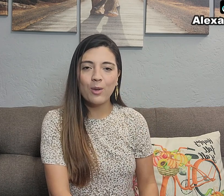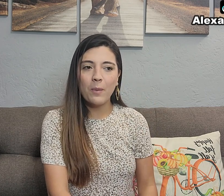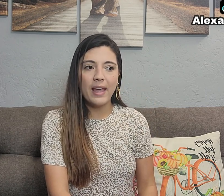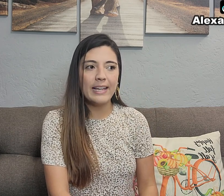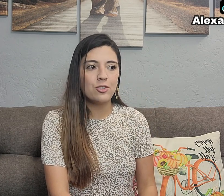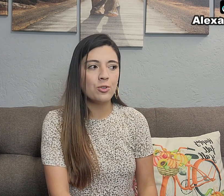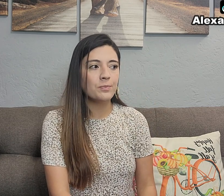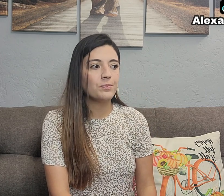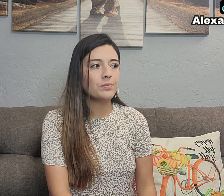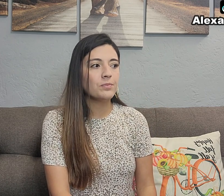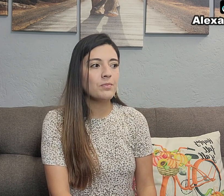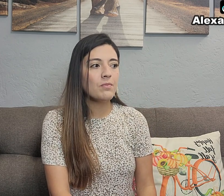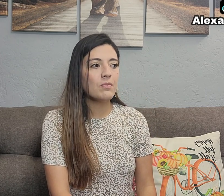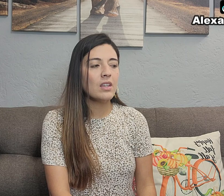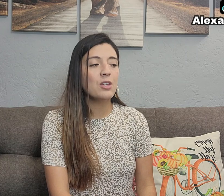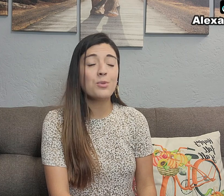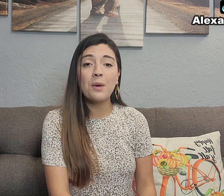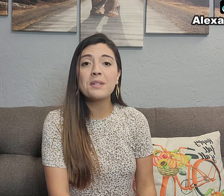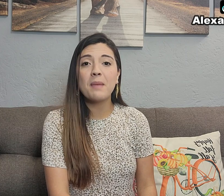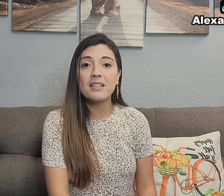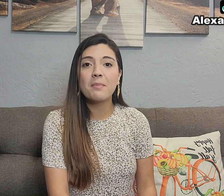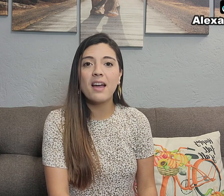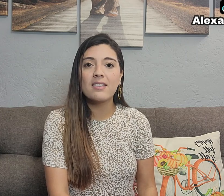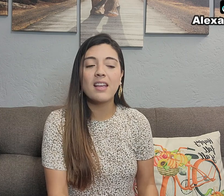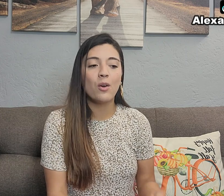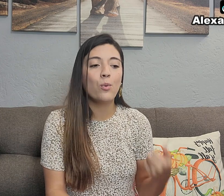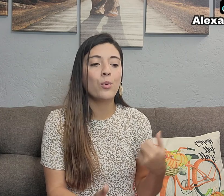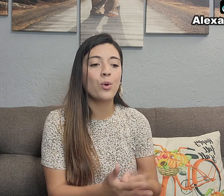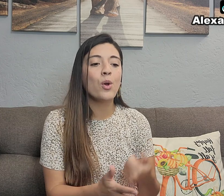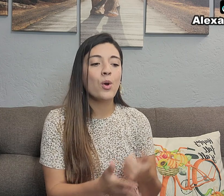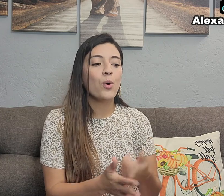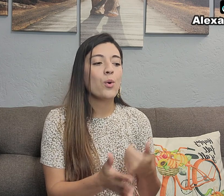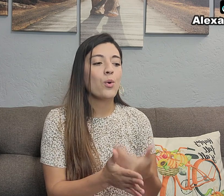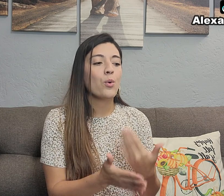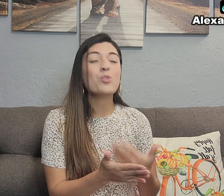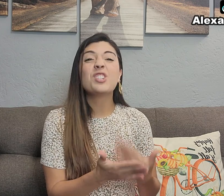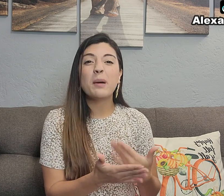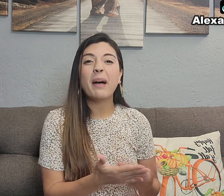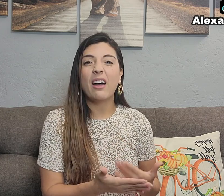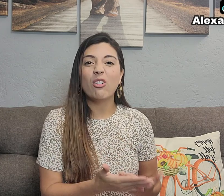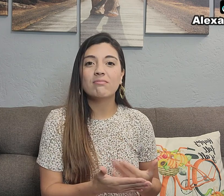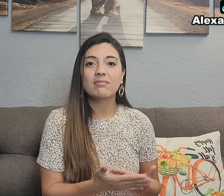nombraba de lo que había hecho. Y una vez más me hace